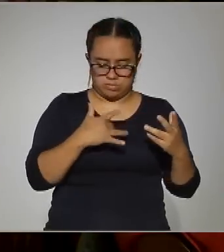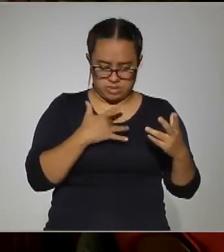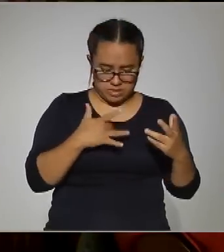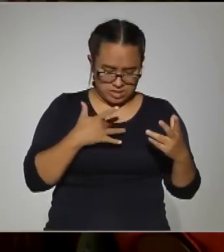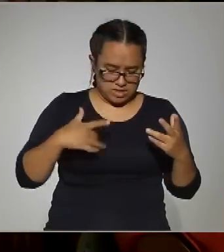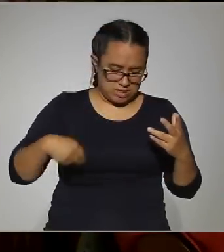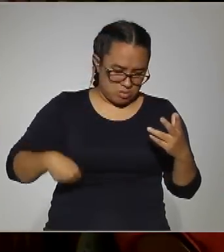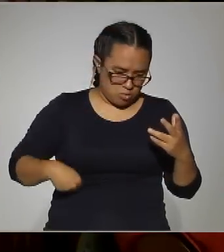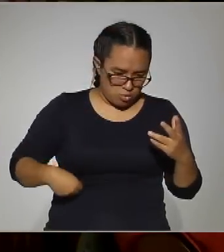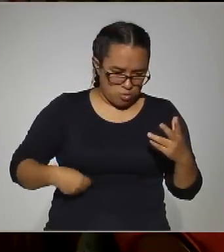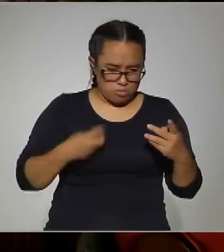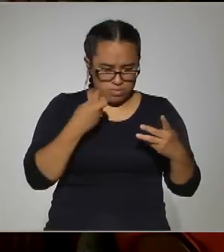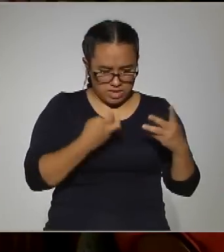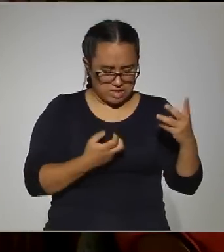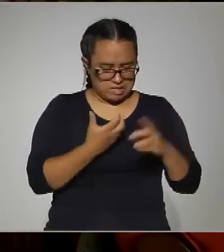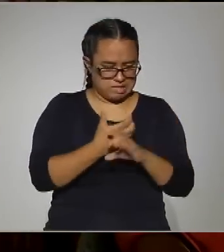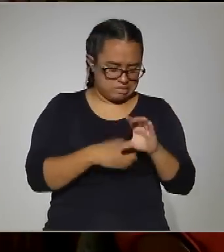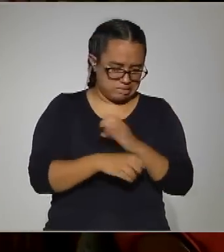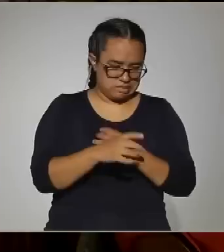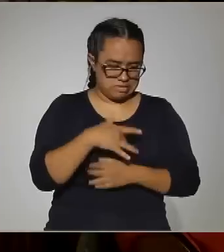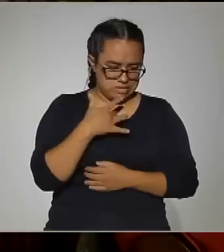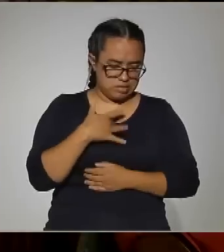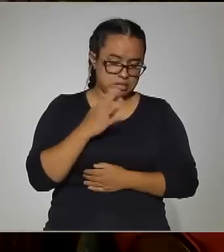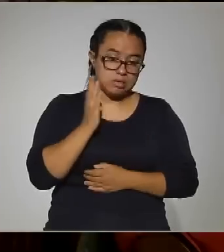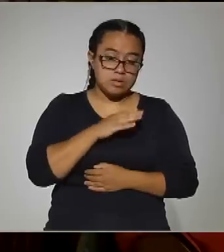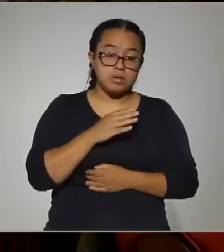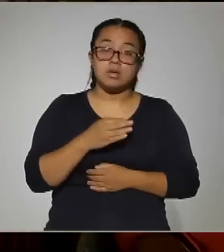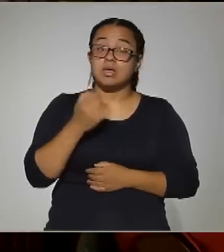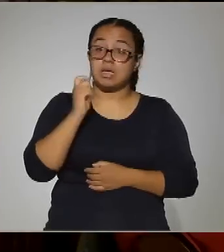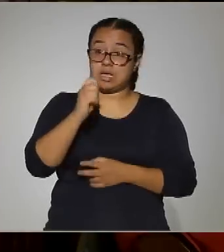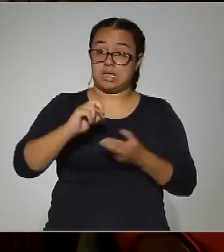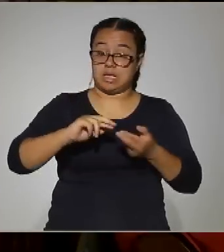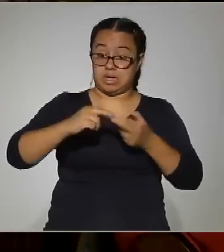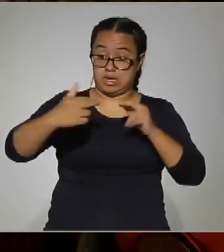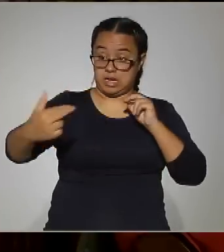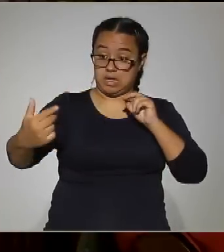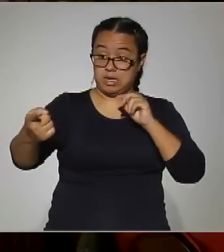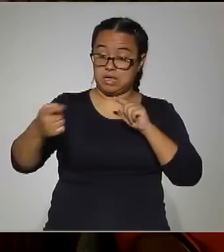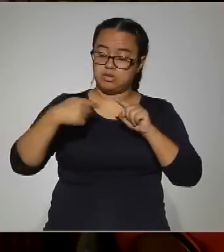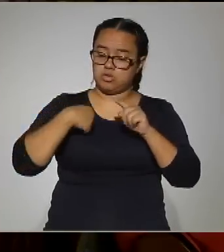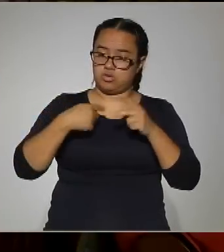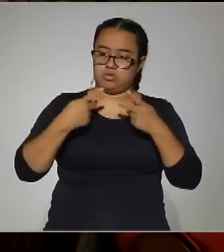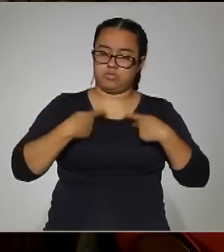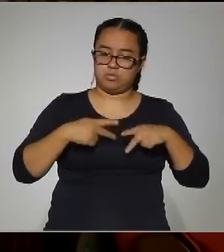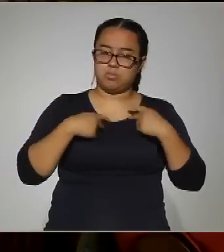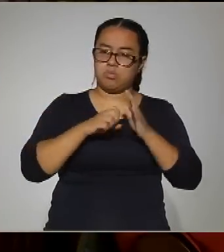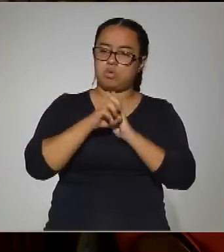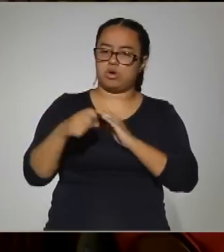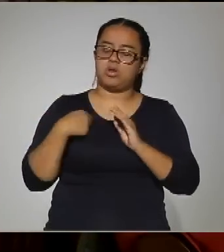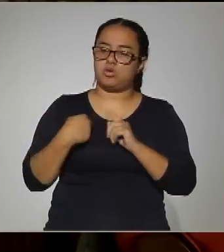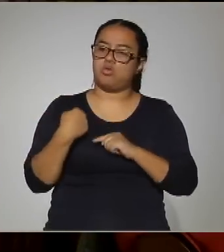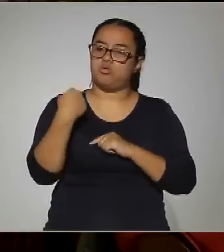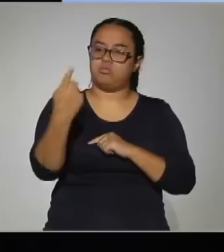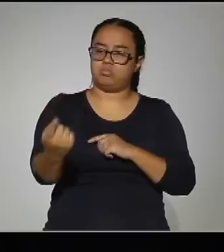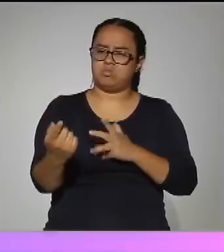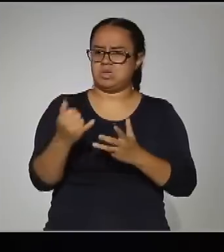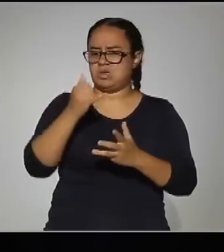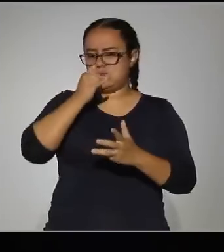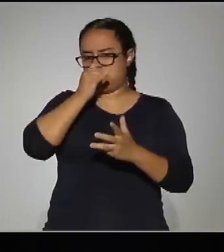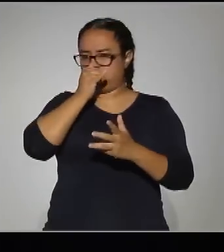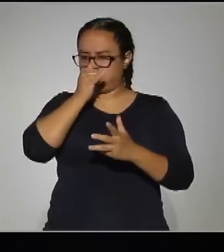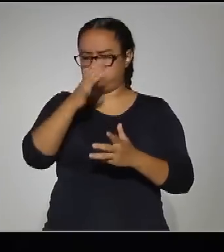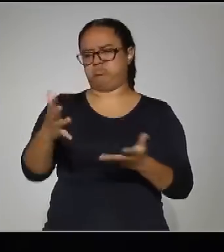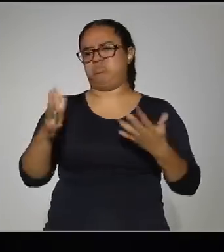por tal cosa. Y muchas veces en una relación con el otro se puede proyectar en el otro, digamos, una serie de